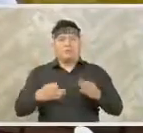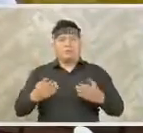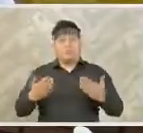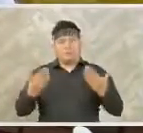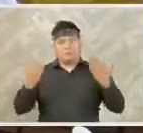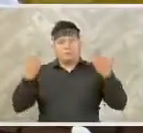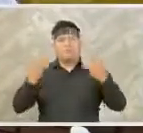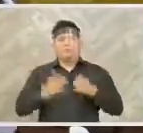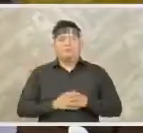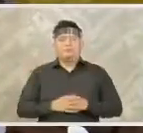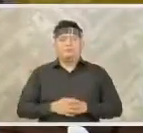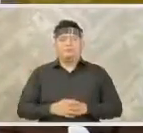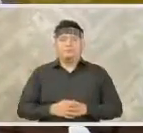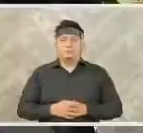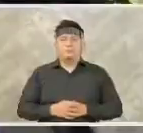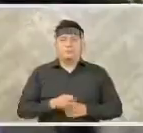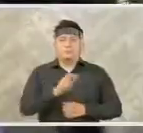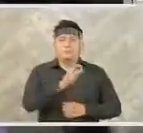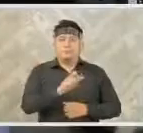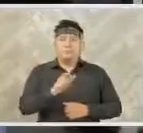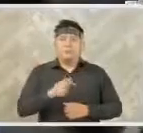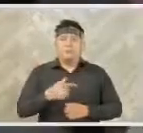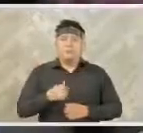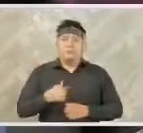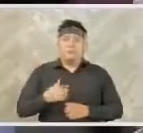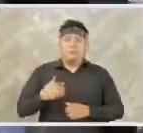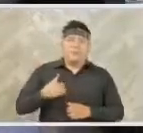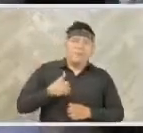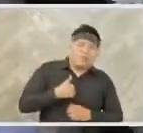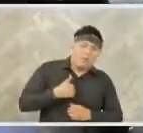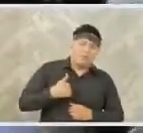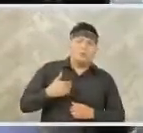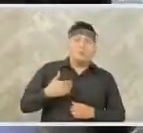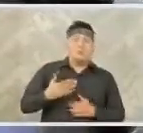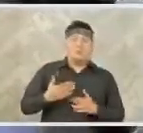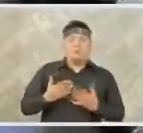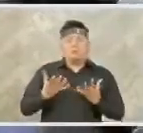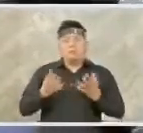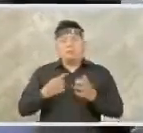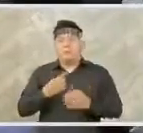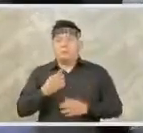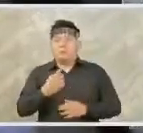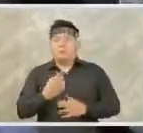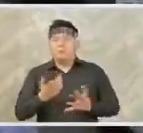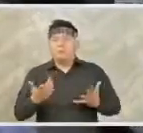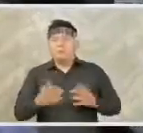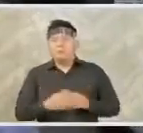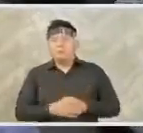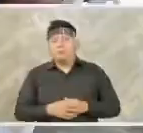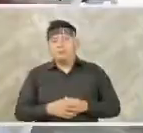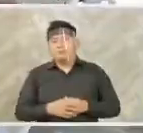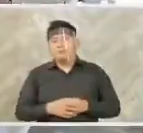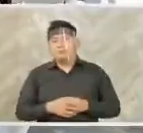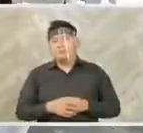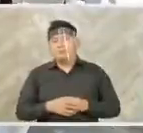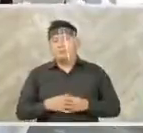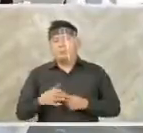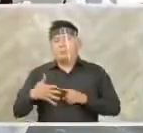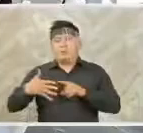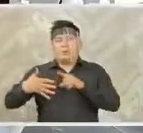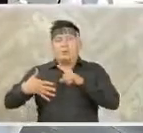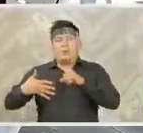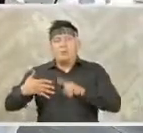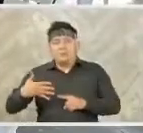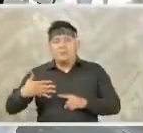política pública de víctimas en nuestro municipio. Entonces, pues sí quisiera referirme particularmente al componente de asistencia en una de las